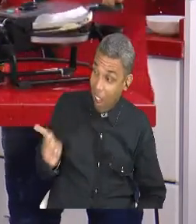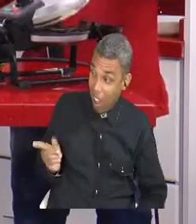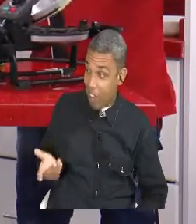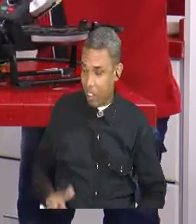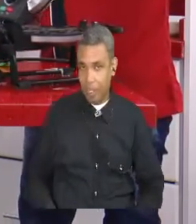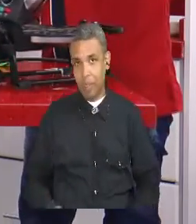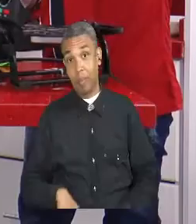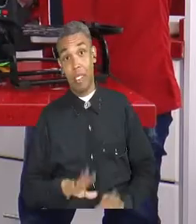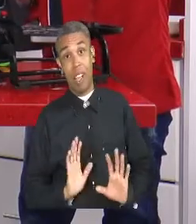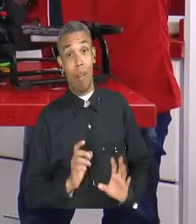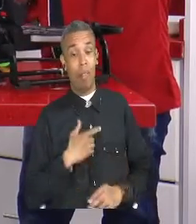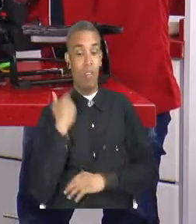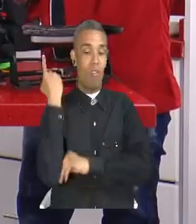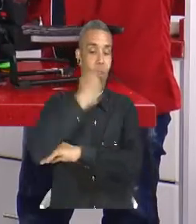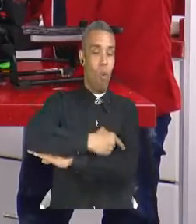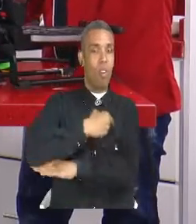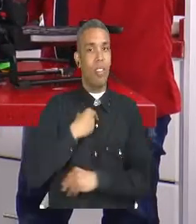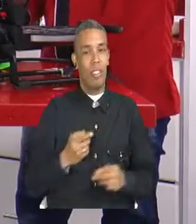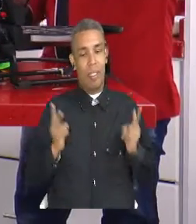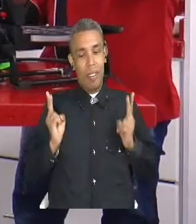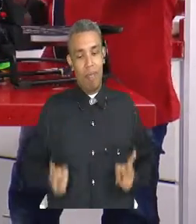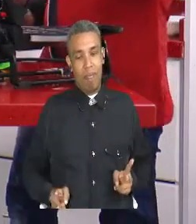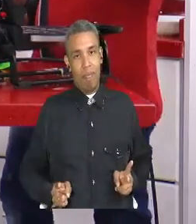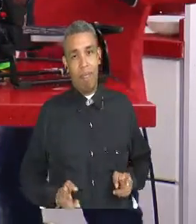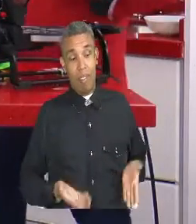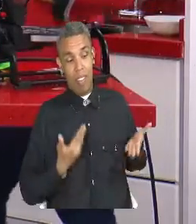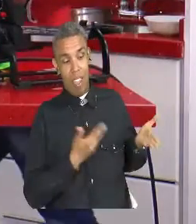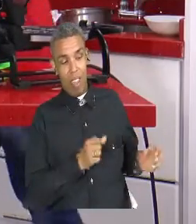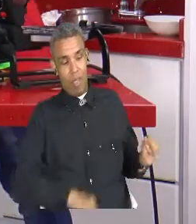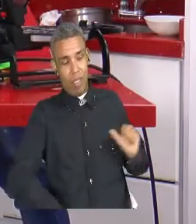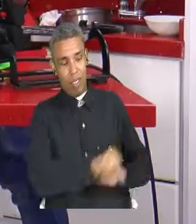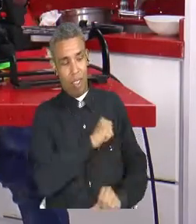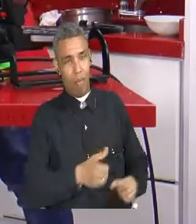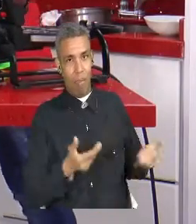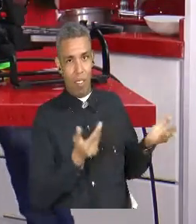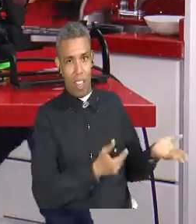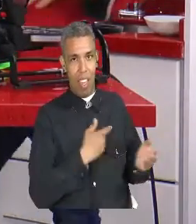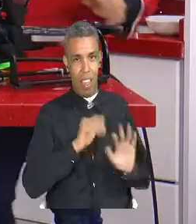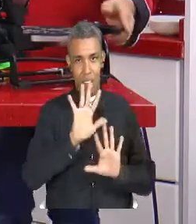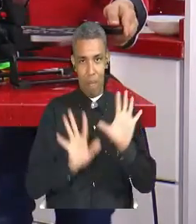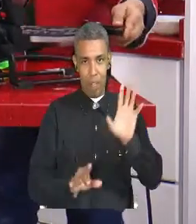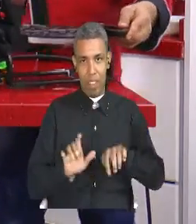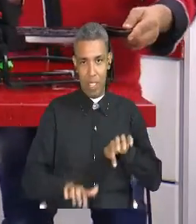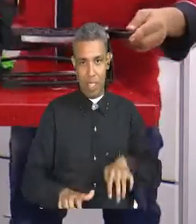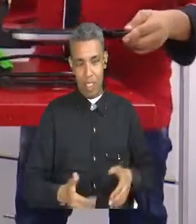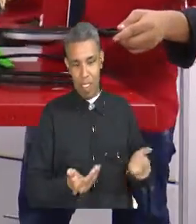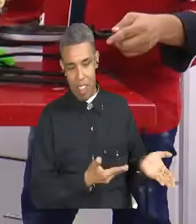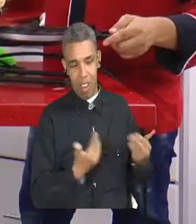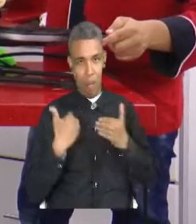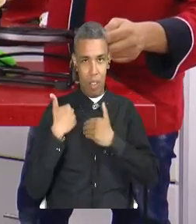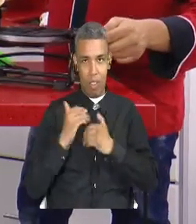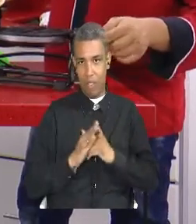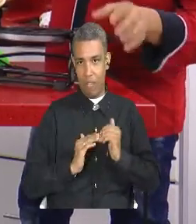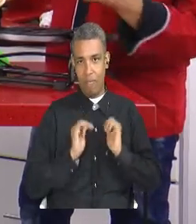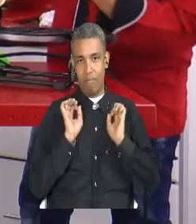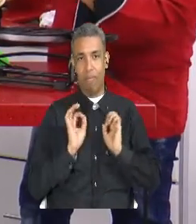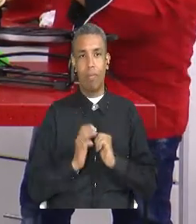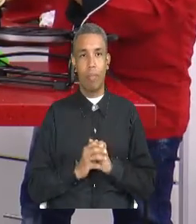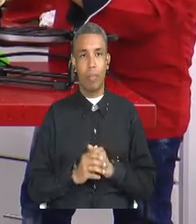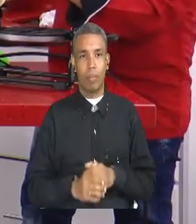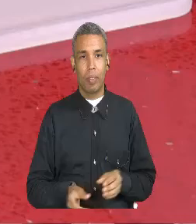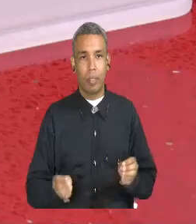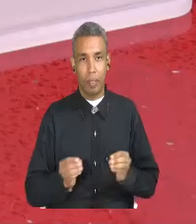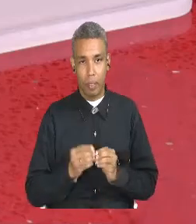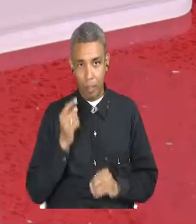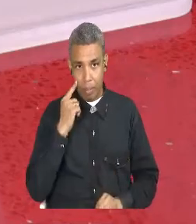día. ¿Así? Yo creo que con eso, ¿cierto? Sí, súper bonito. Aquí tenemos ya nuestra waflera. Ajá. Vamos a ver, la gente puede apreciarla